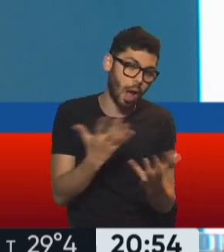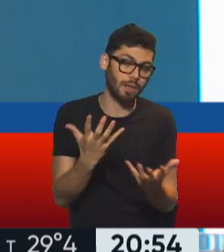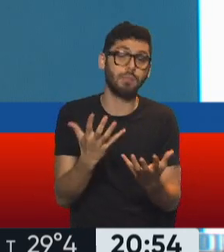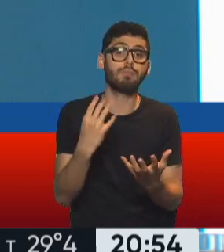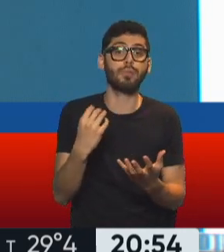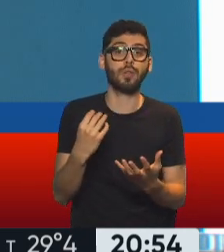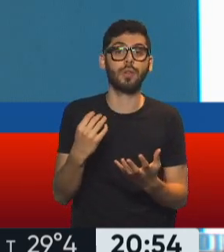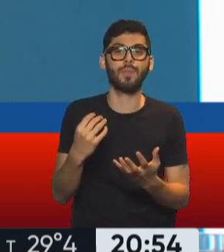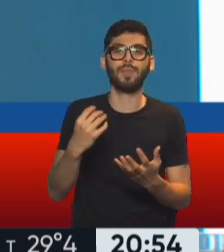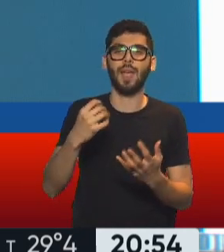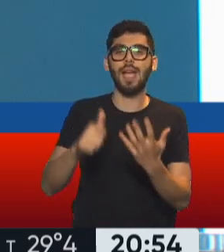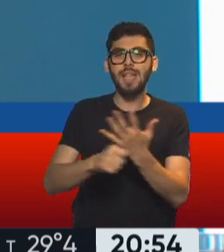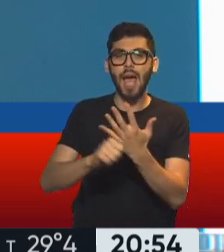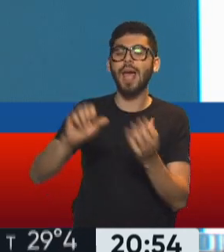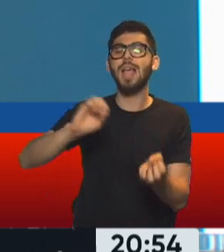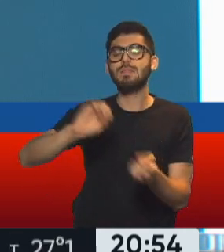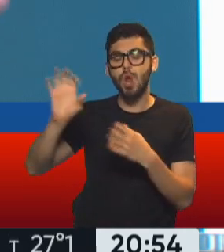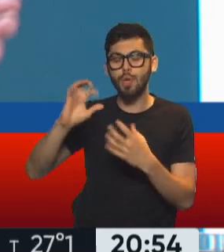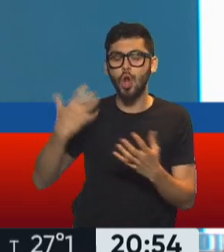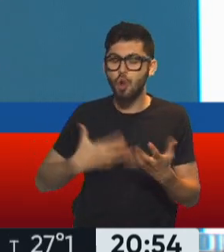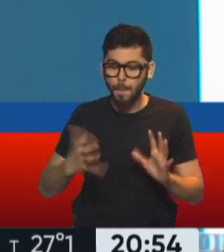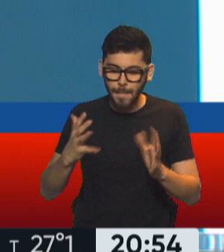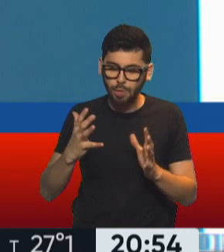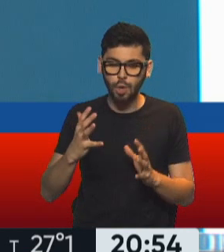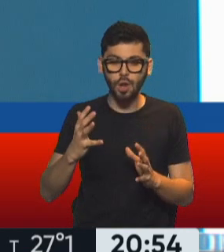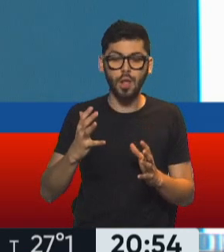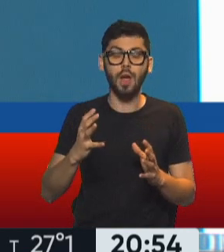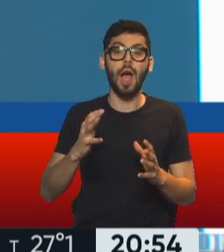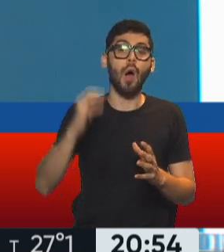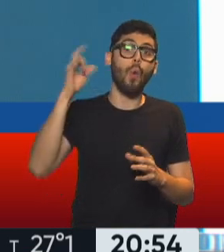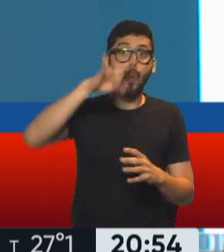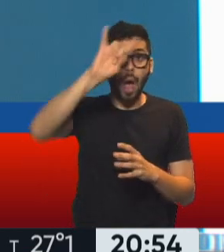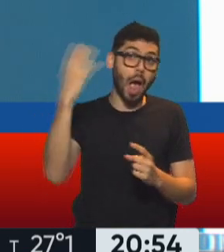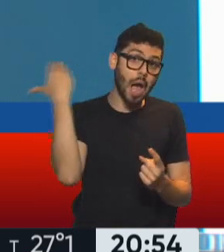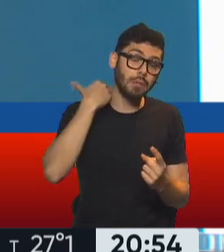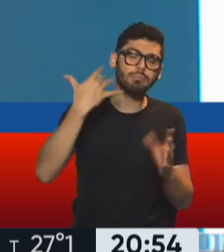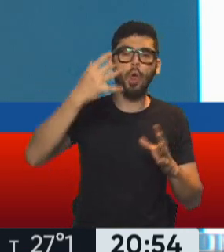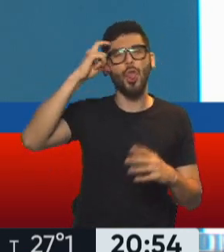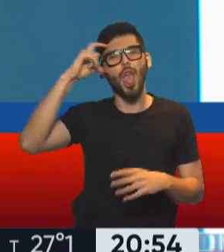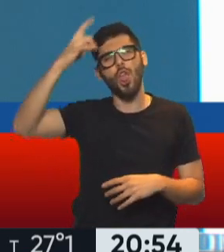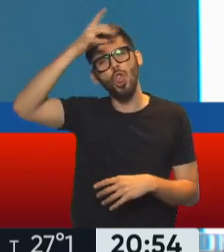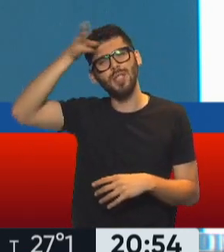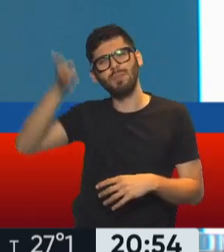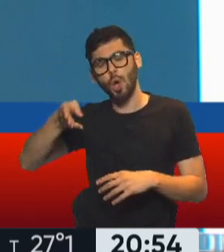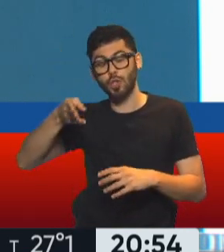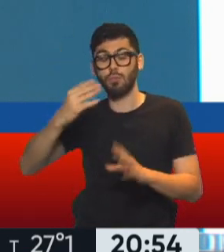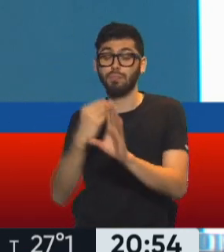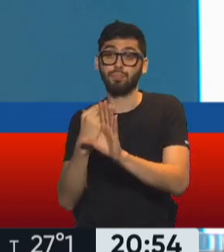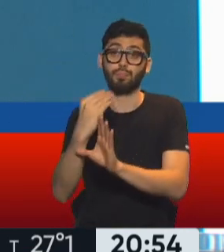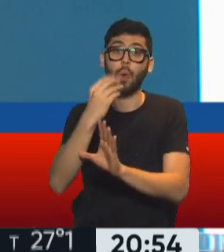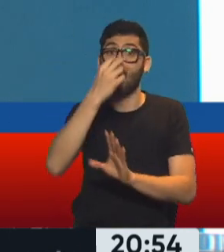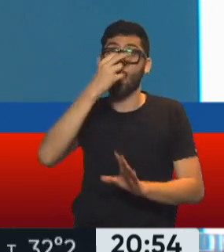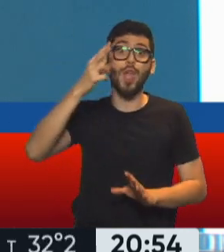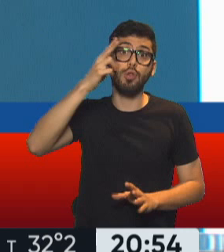proceso. La exportación de carnes normalmente es el 10-12% de la faena anual. Se había llegado al 28%